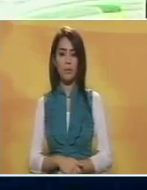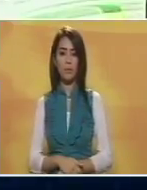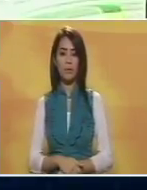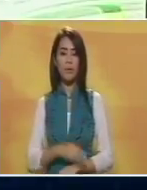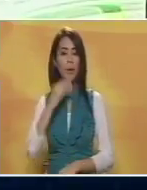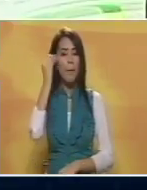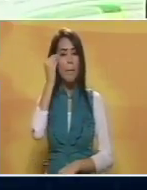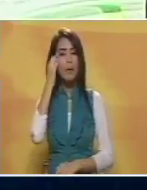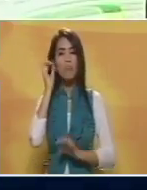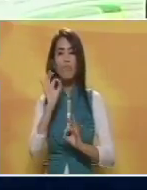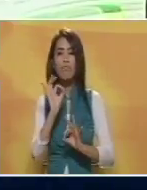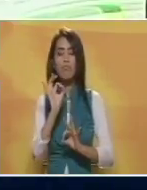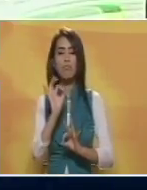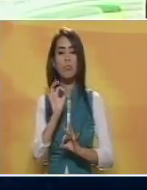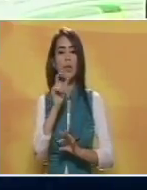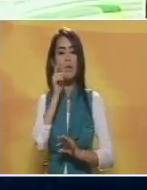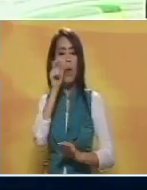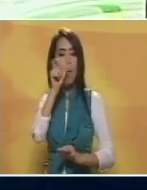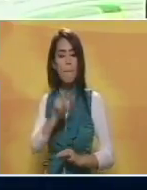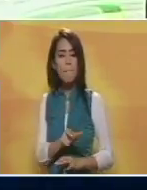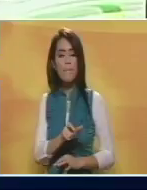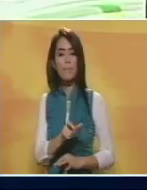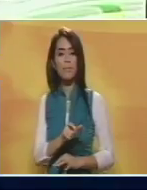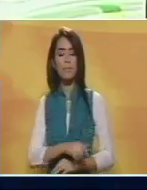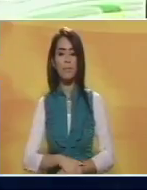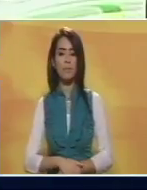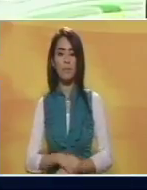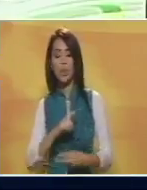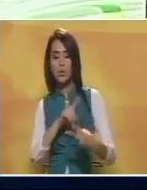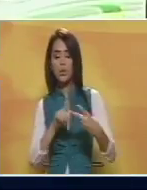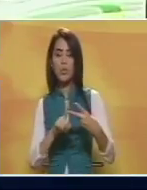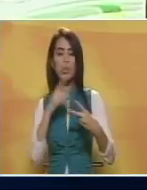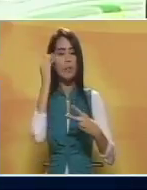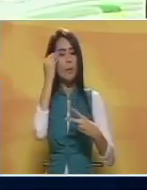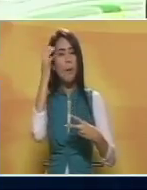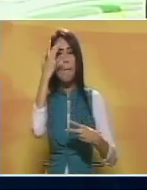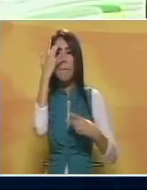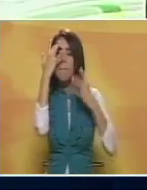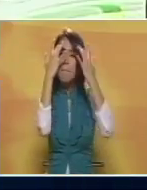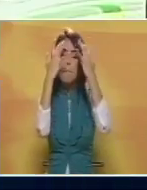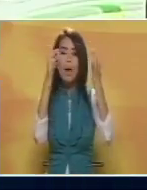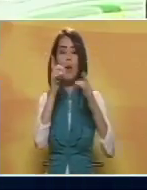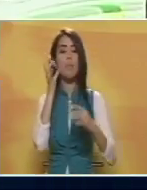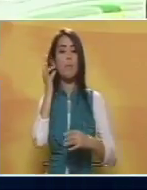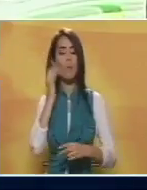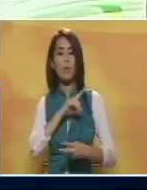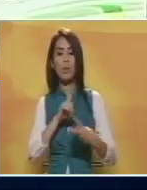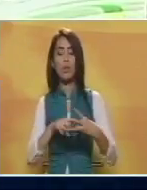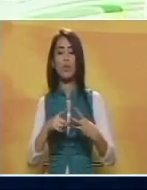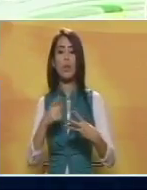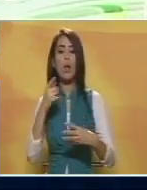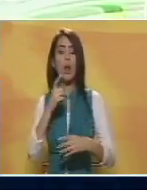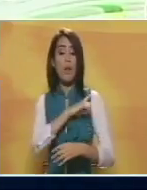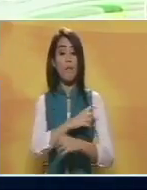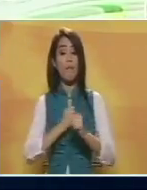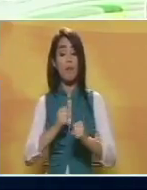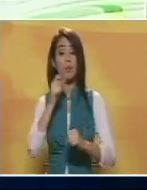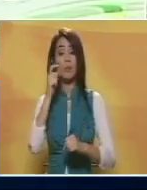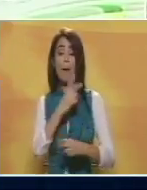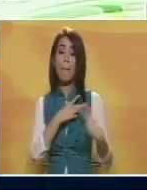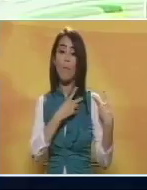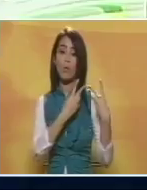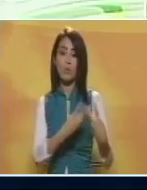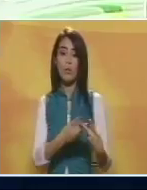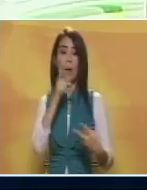del comandante Daniel Ortega, la sabiduría de nuestra compañera Rosario Murillo y la fuerza de voluntad del pueblo de Nicaragua va